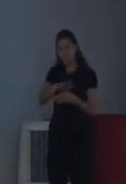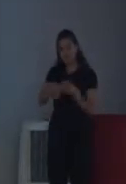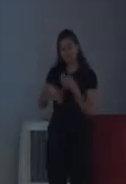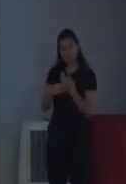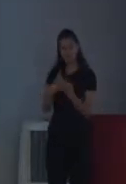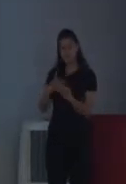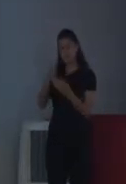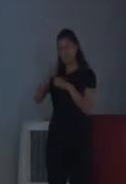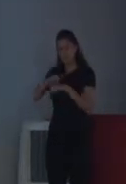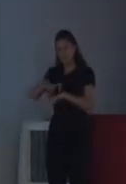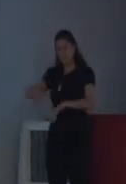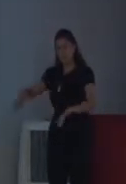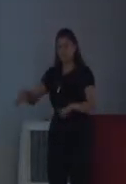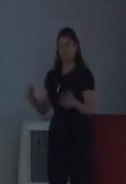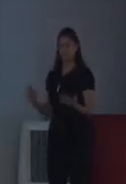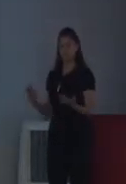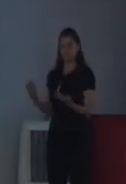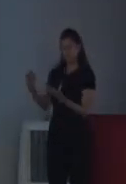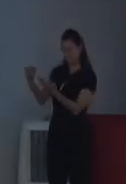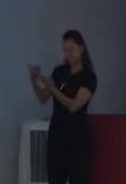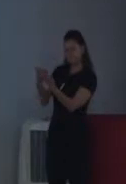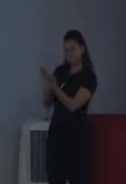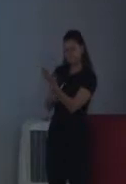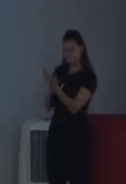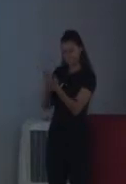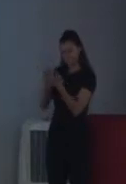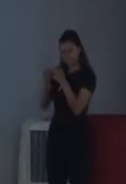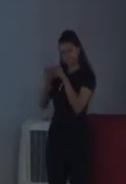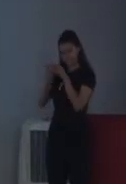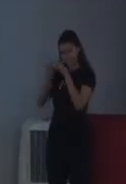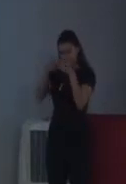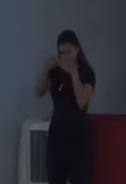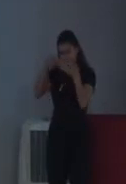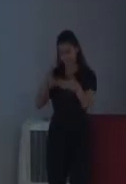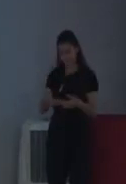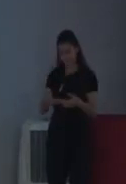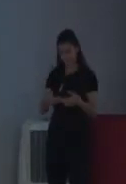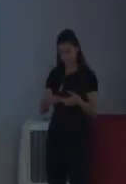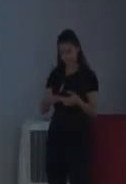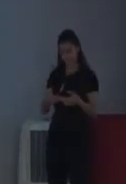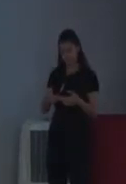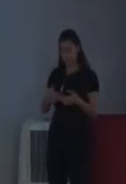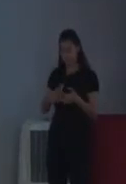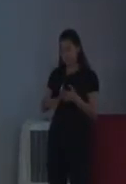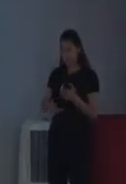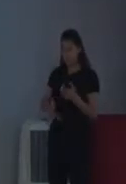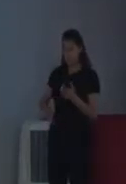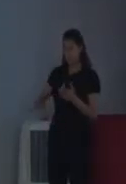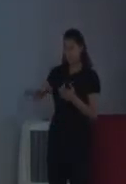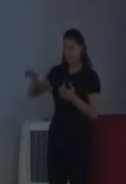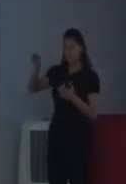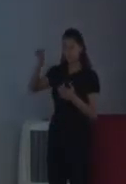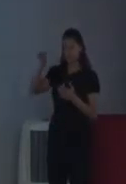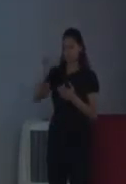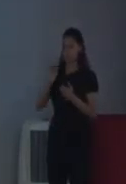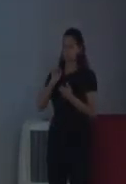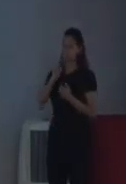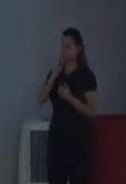públicas, ¿sí?, que se presenten en materia de discapacidad se